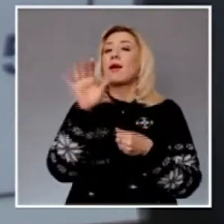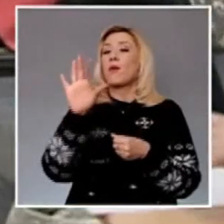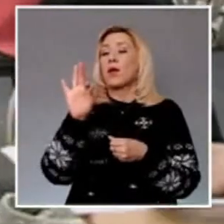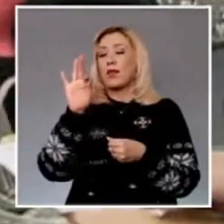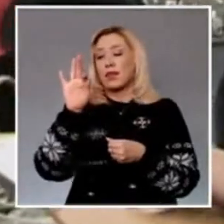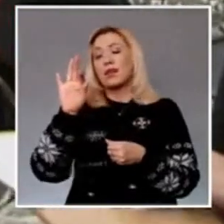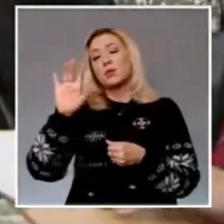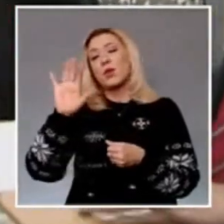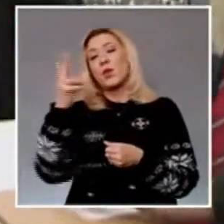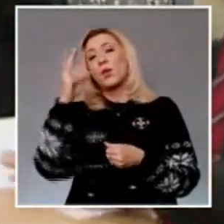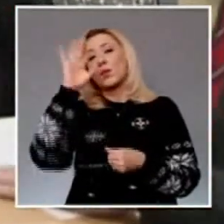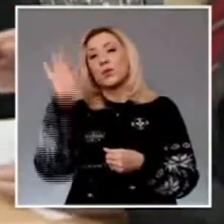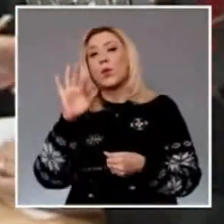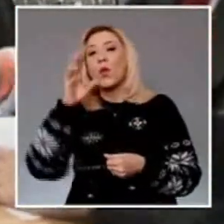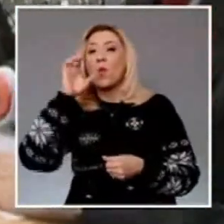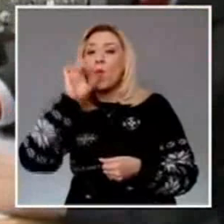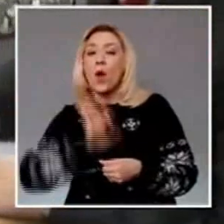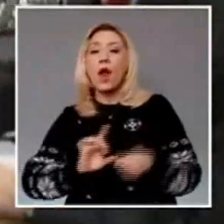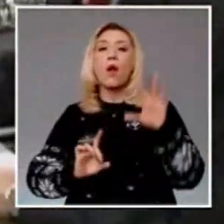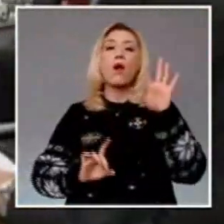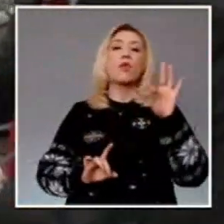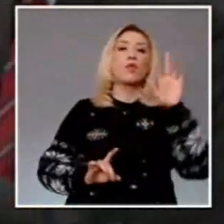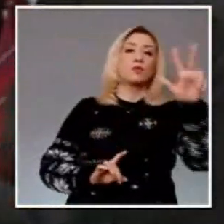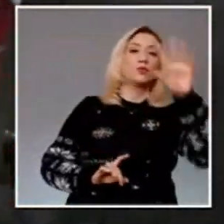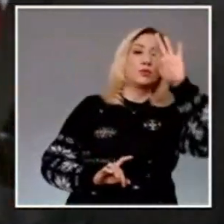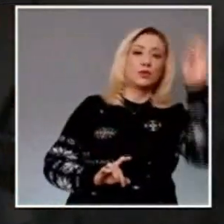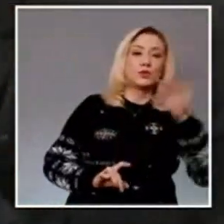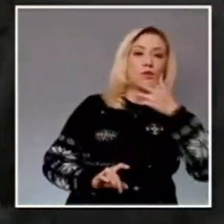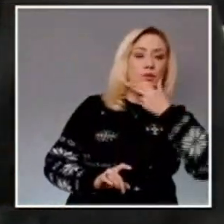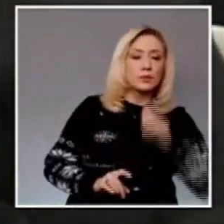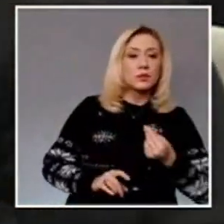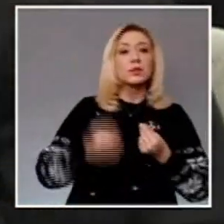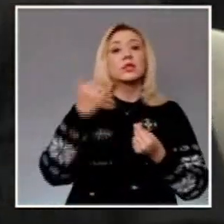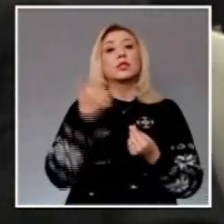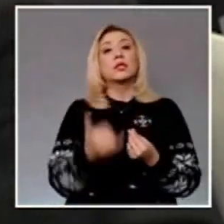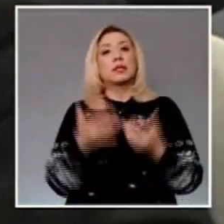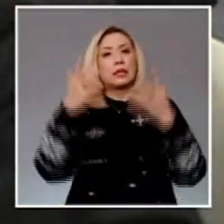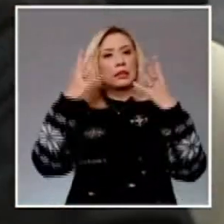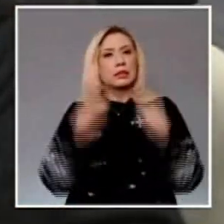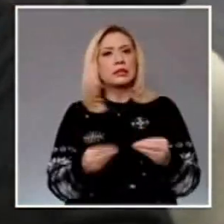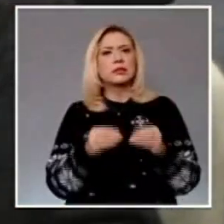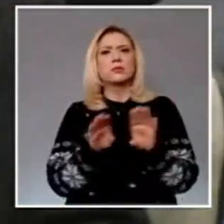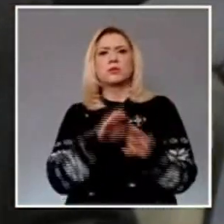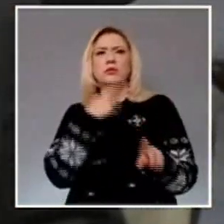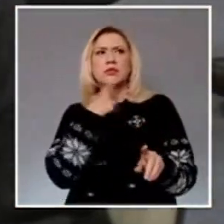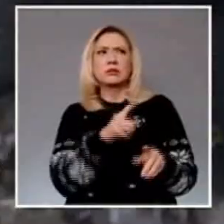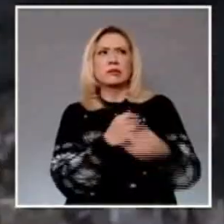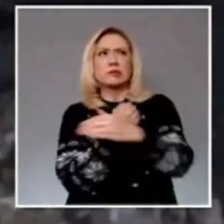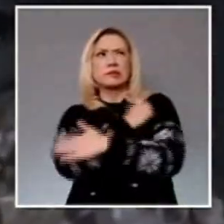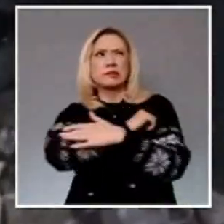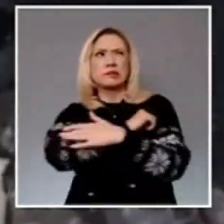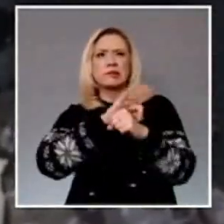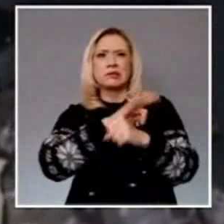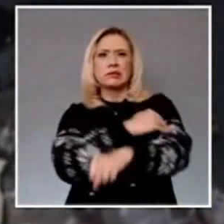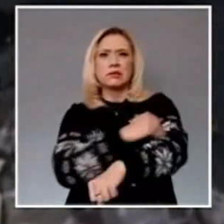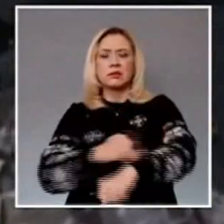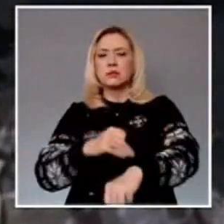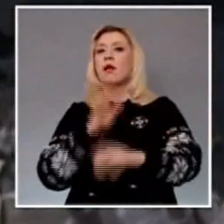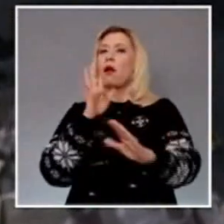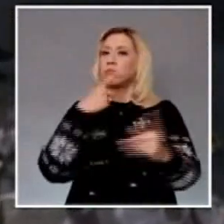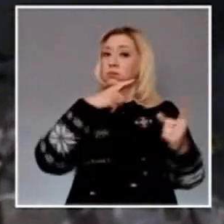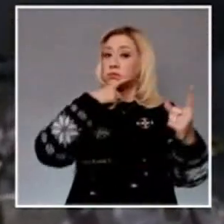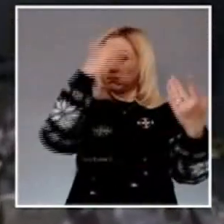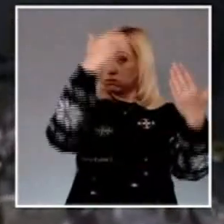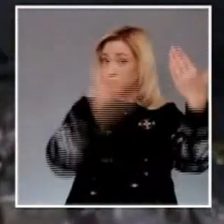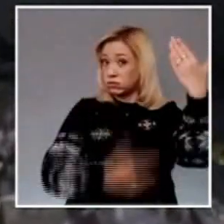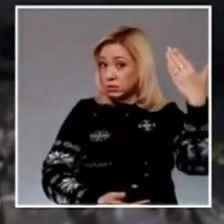se atendieron 391 denuncias por corrupción y nepotismo. Se llevó a cabo la vinculación a proceso de un magistrado federal, un chofer